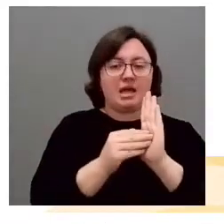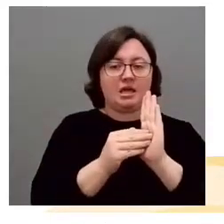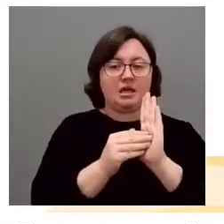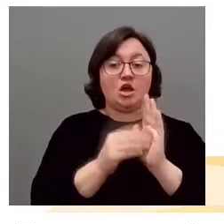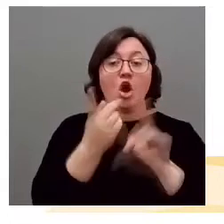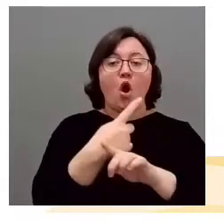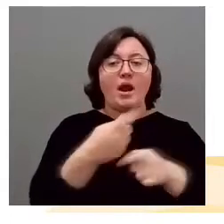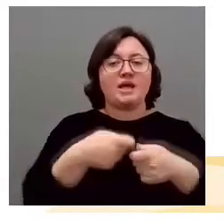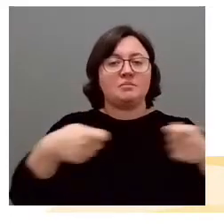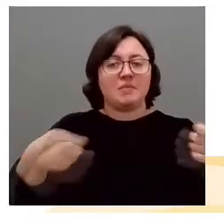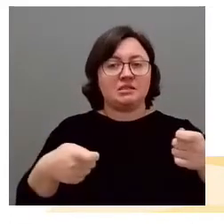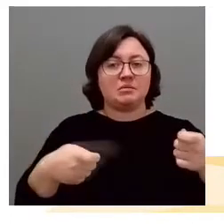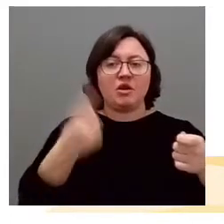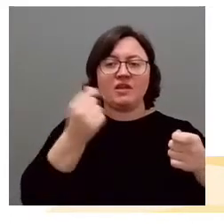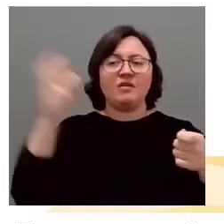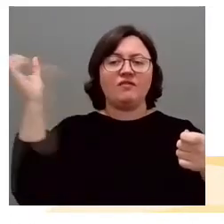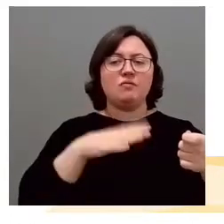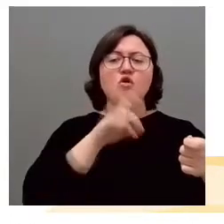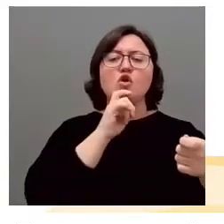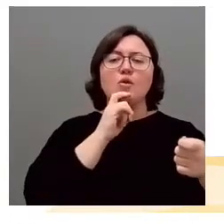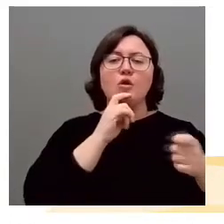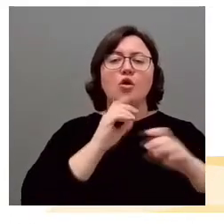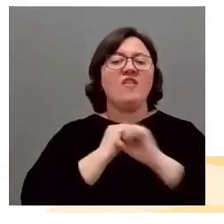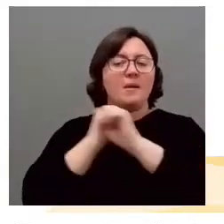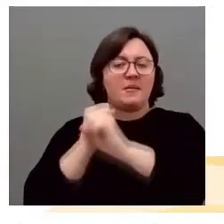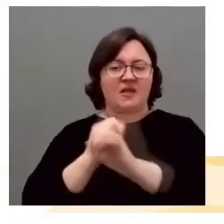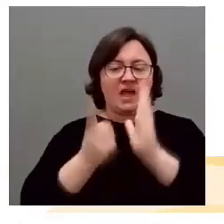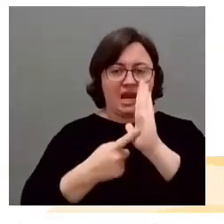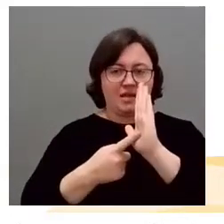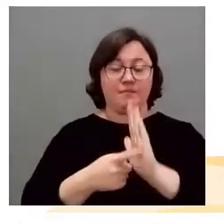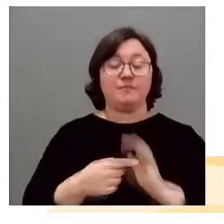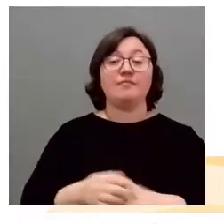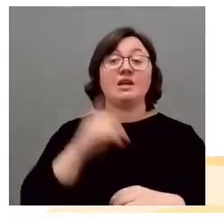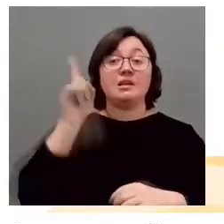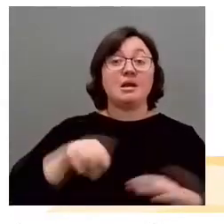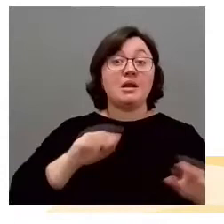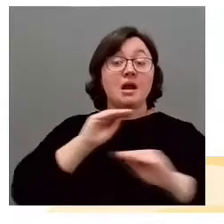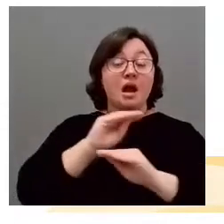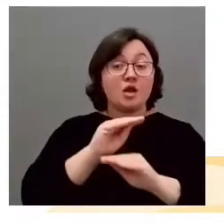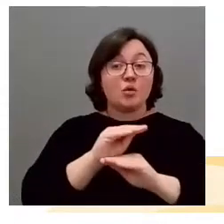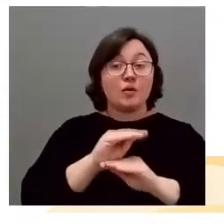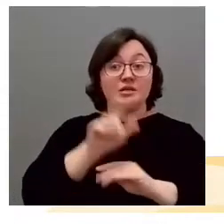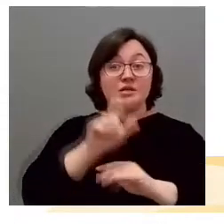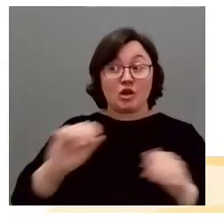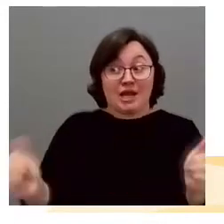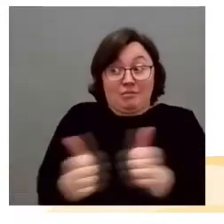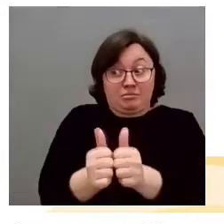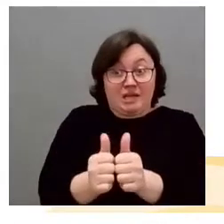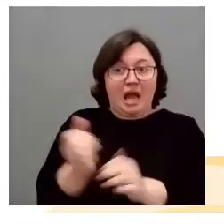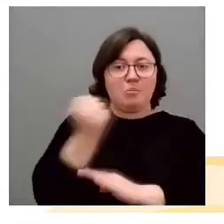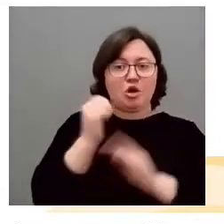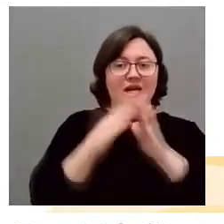a través de la dependencia. También hay que ampliar las prestaciones para las ayudas de las terceras personas en el